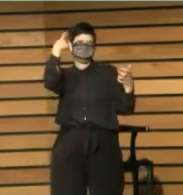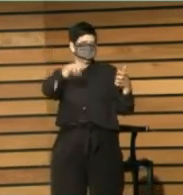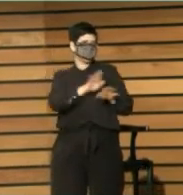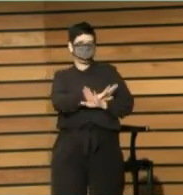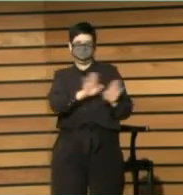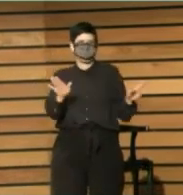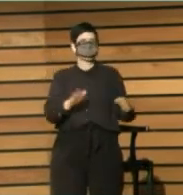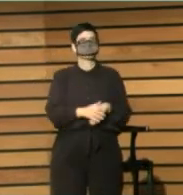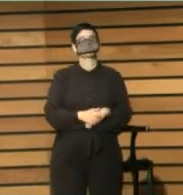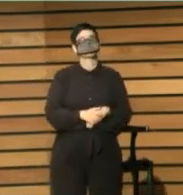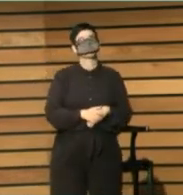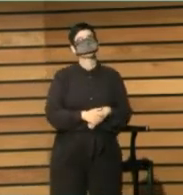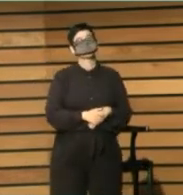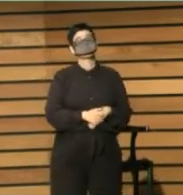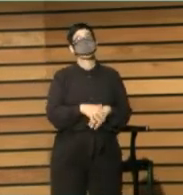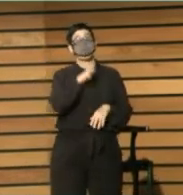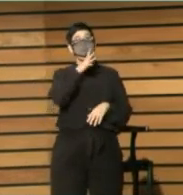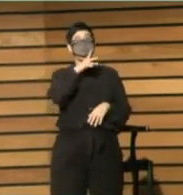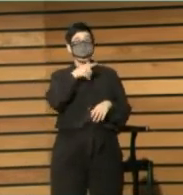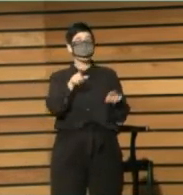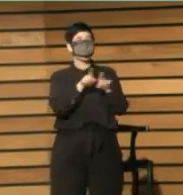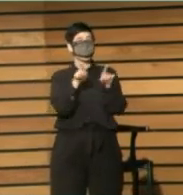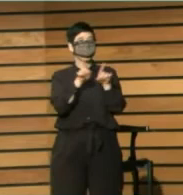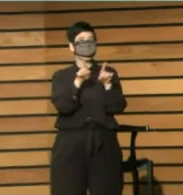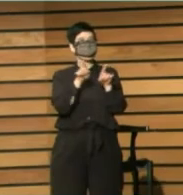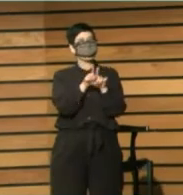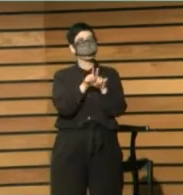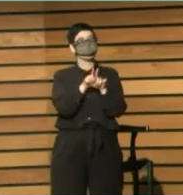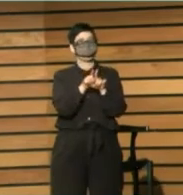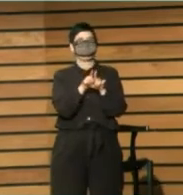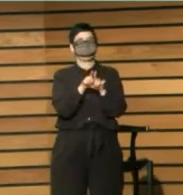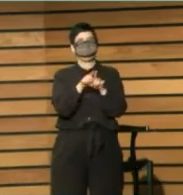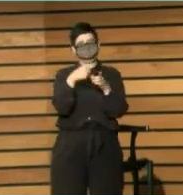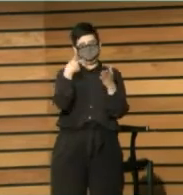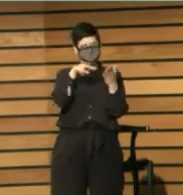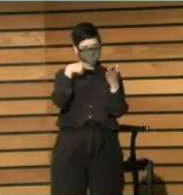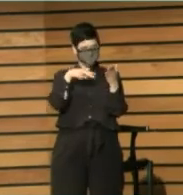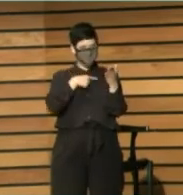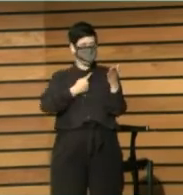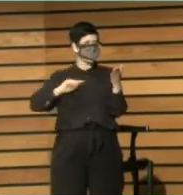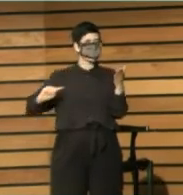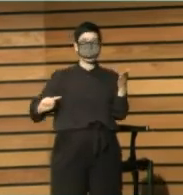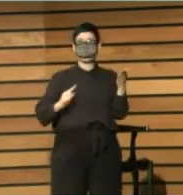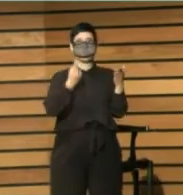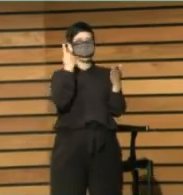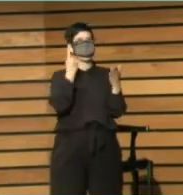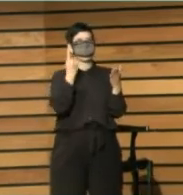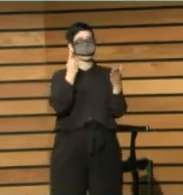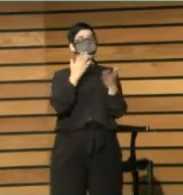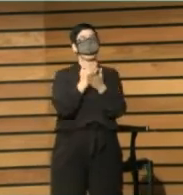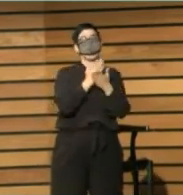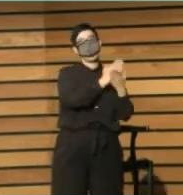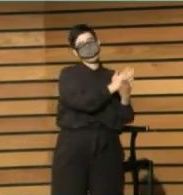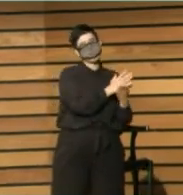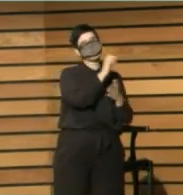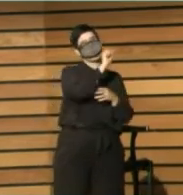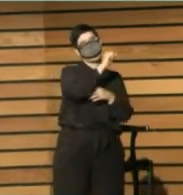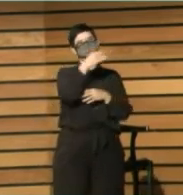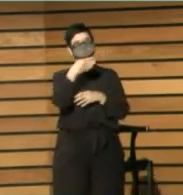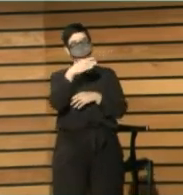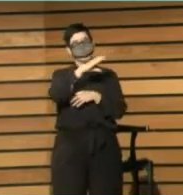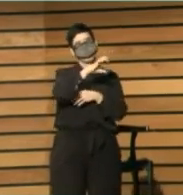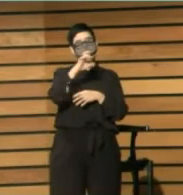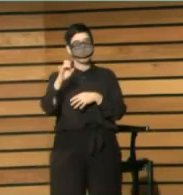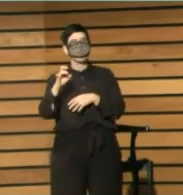Puedo decir ahora que eso, dicho en sueco, fue lo primero que leí en mi vida, aparte de las letras que leía en la escuela o en los